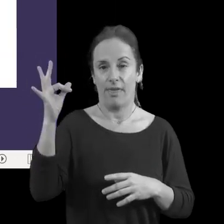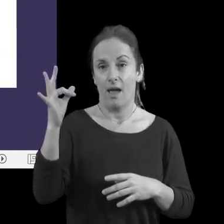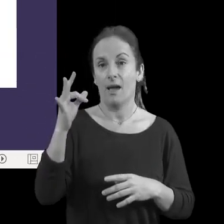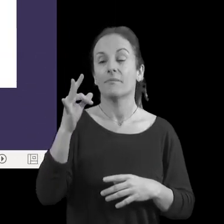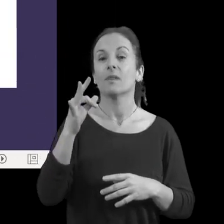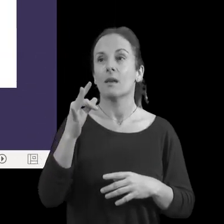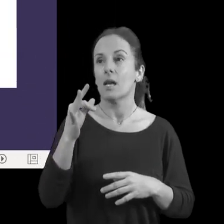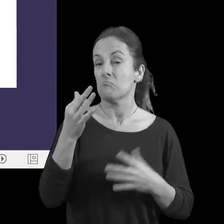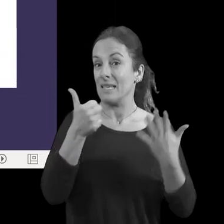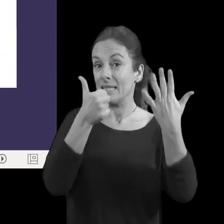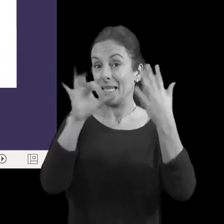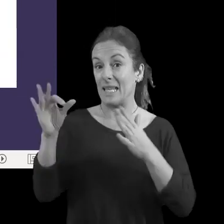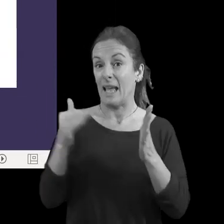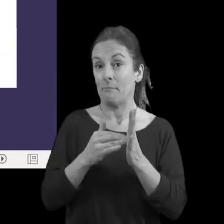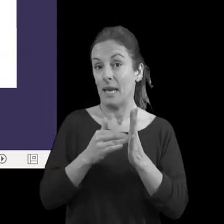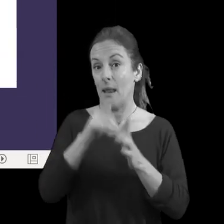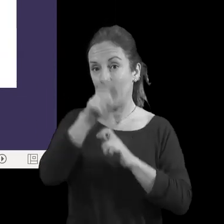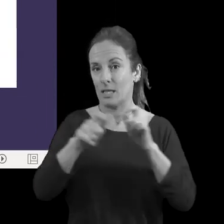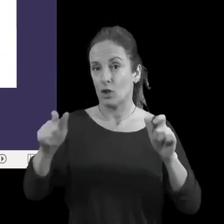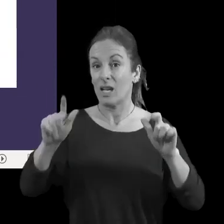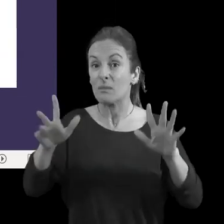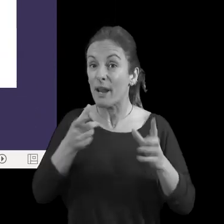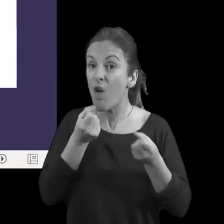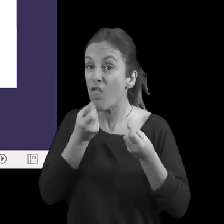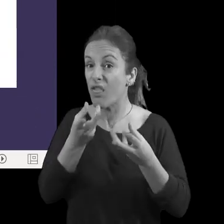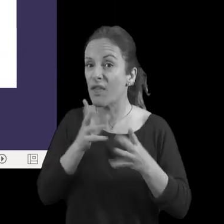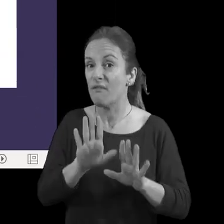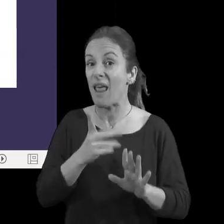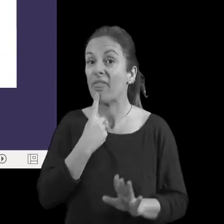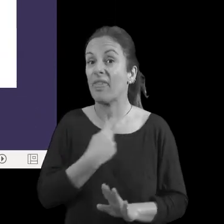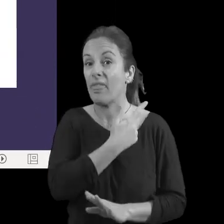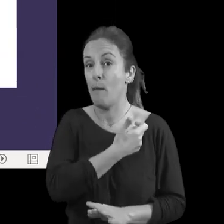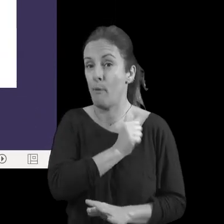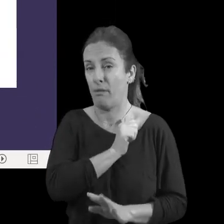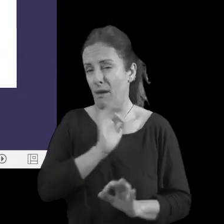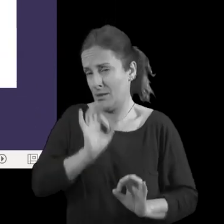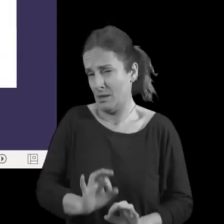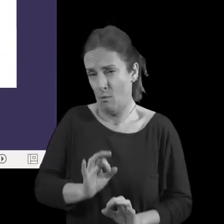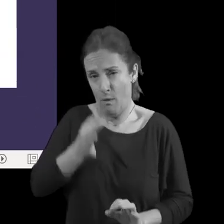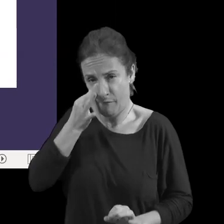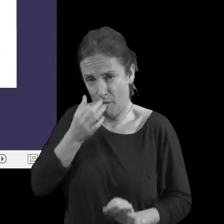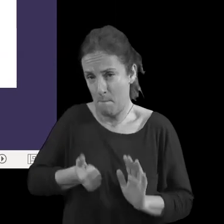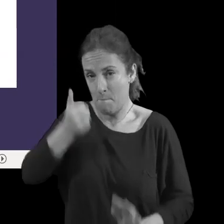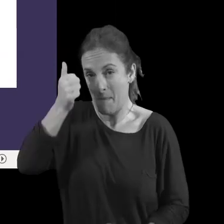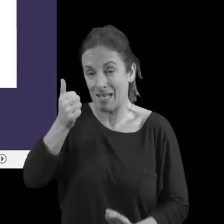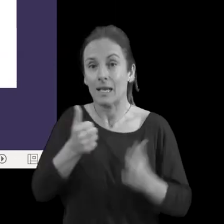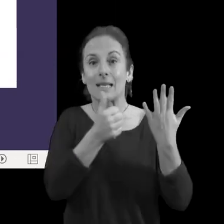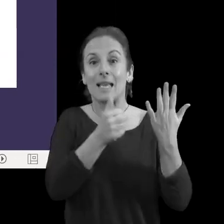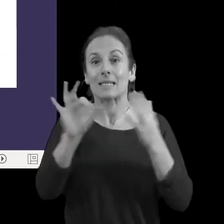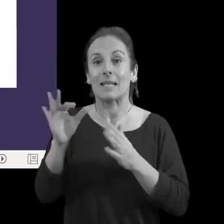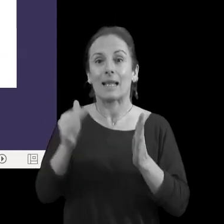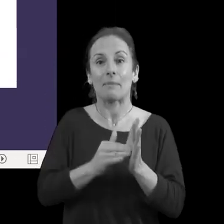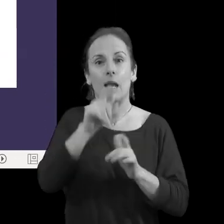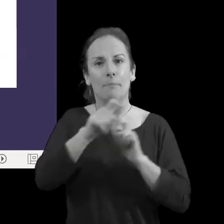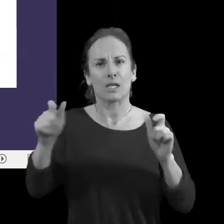eran las cifras que dio la policía, o sea que probablemente, como sabemos, en movimientos sociales serían muchas más, ¿no? 60.000 personas salieron